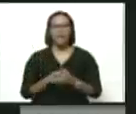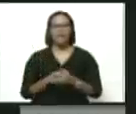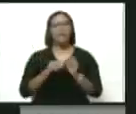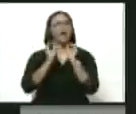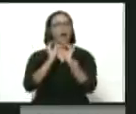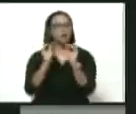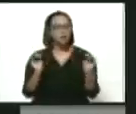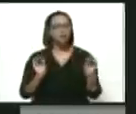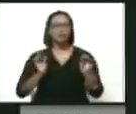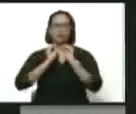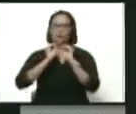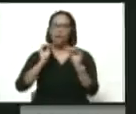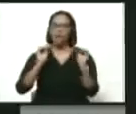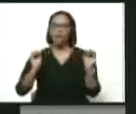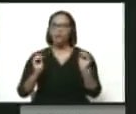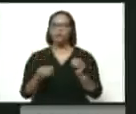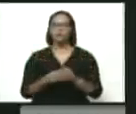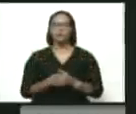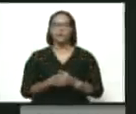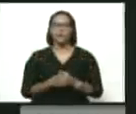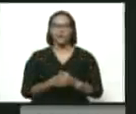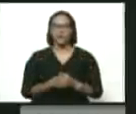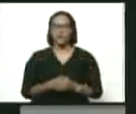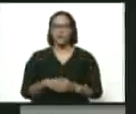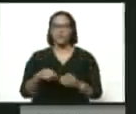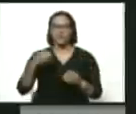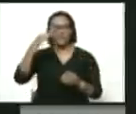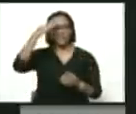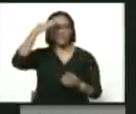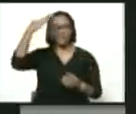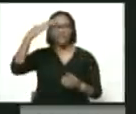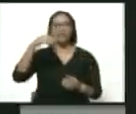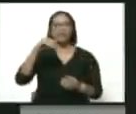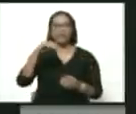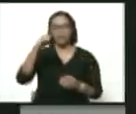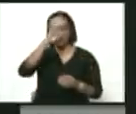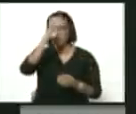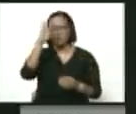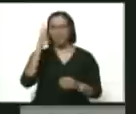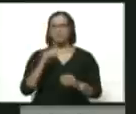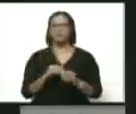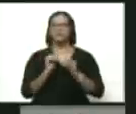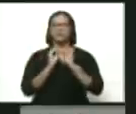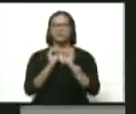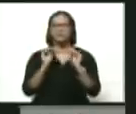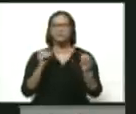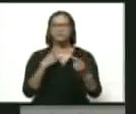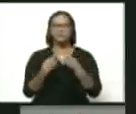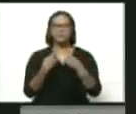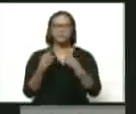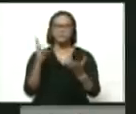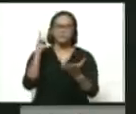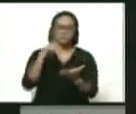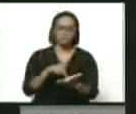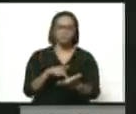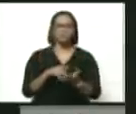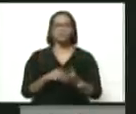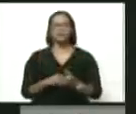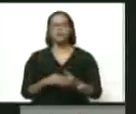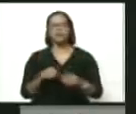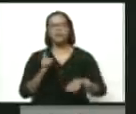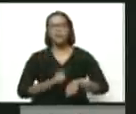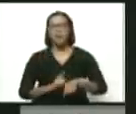anuncia. Como un profeta, el profeta Diosdado, anuncia la llegada de cosas, de tiempos, de